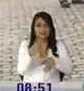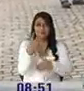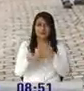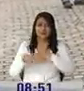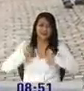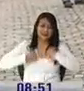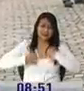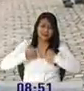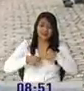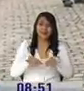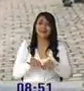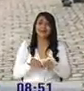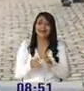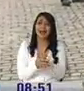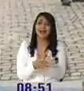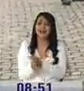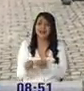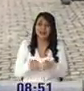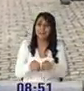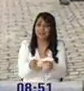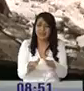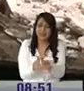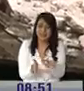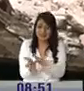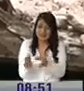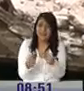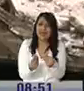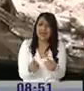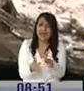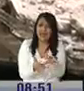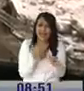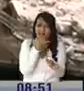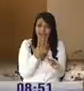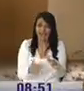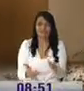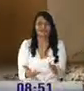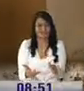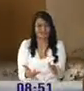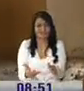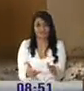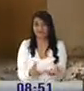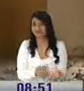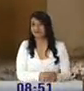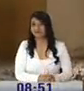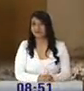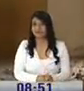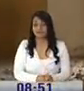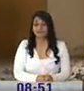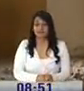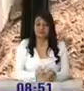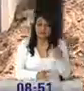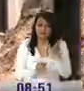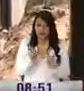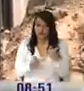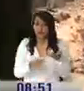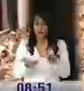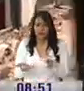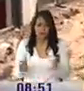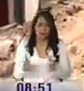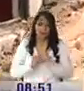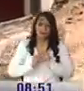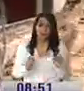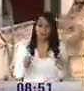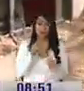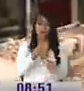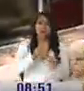descalzos ensangrentados los piecitos Y aunque Afortunadamente no lamentaron la pérdida de una vida humana su mascota su amigo